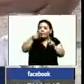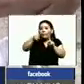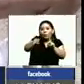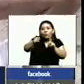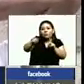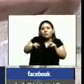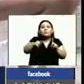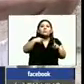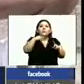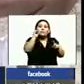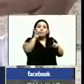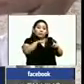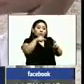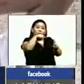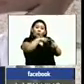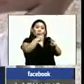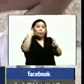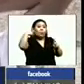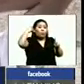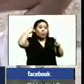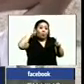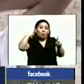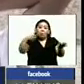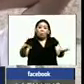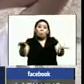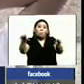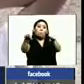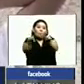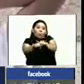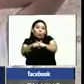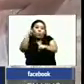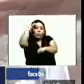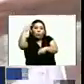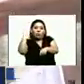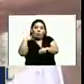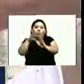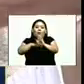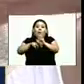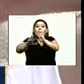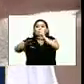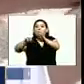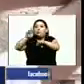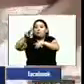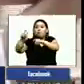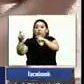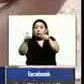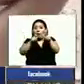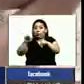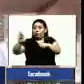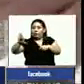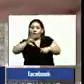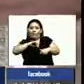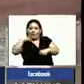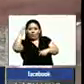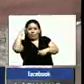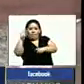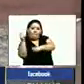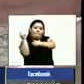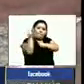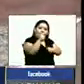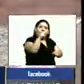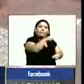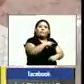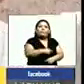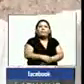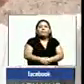Según las autoridades Este hombre Se acompañó Con una menor De 16 años Por lo que fue Denunciado Por familiares De la joven